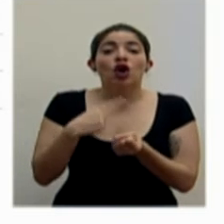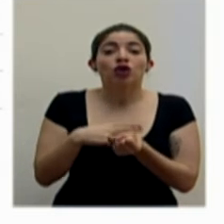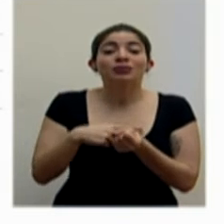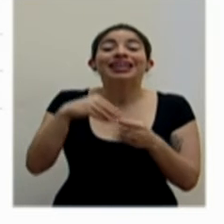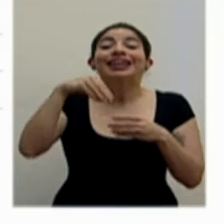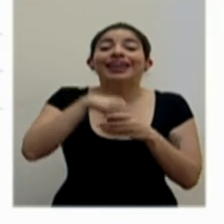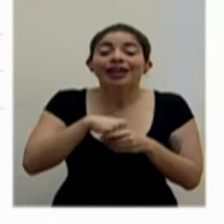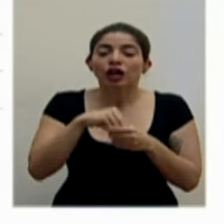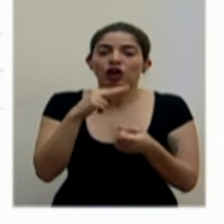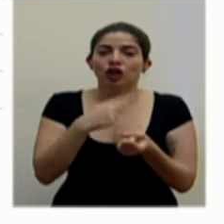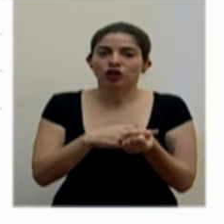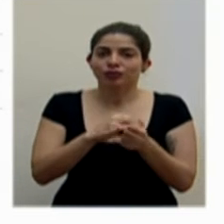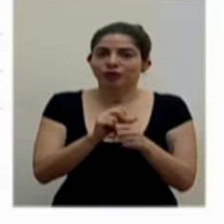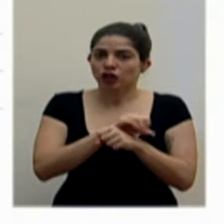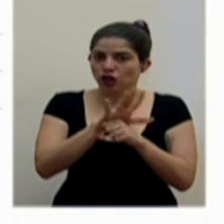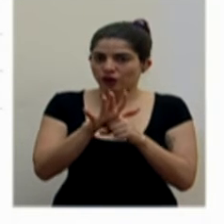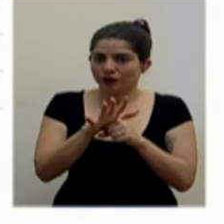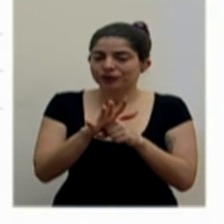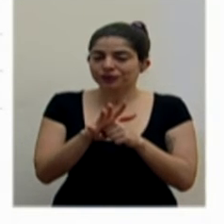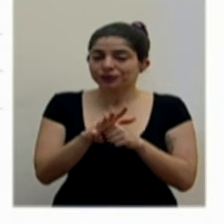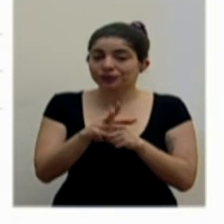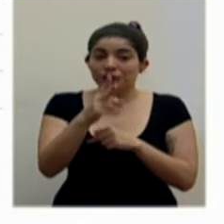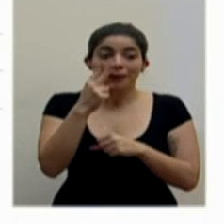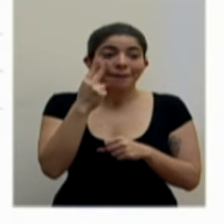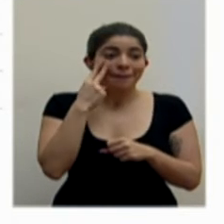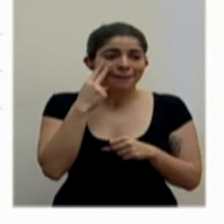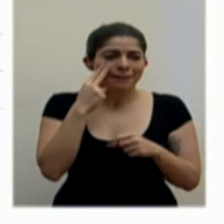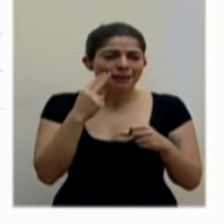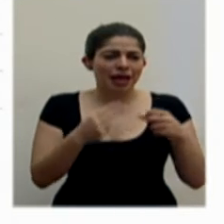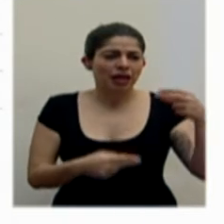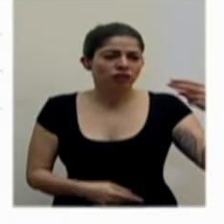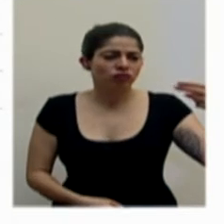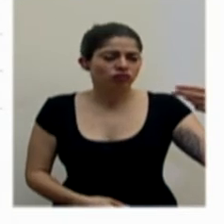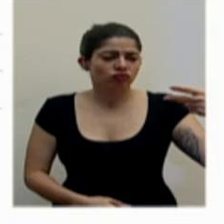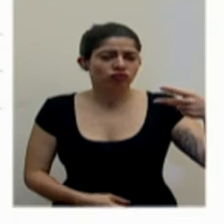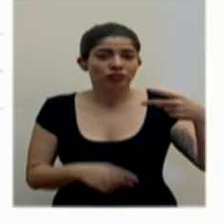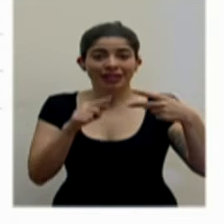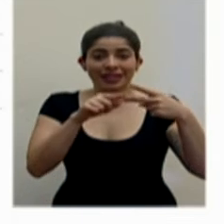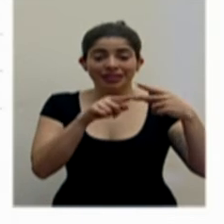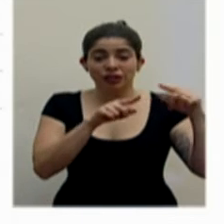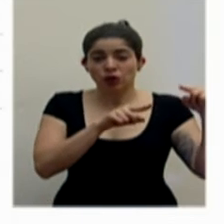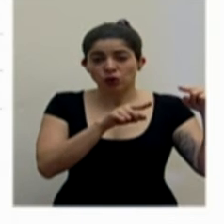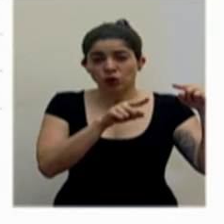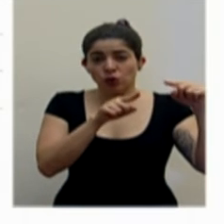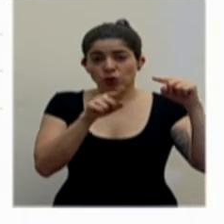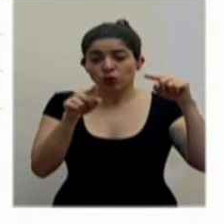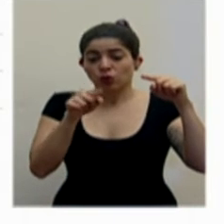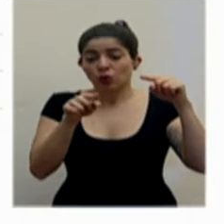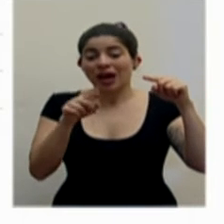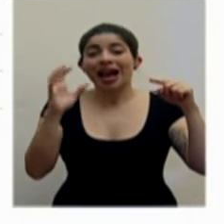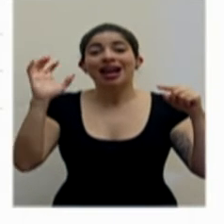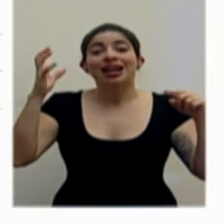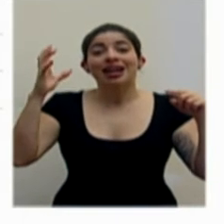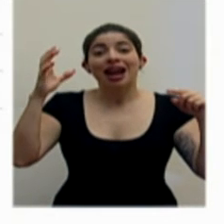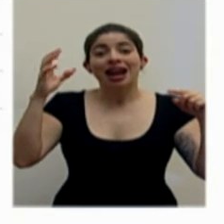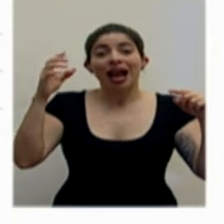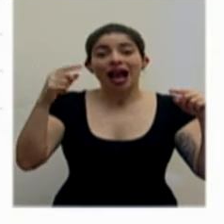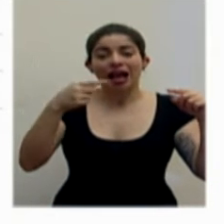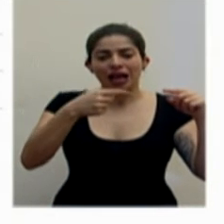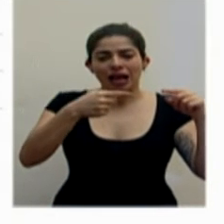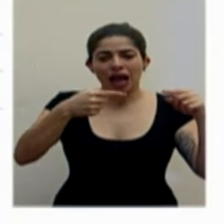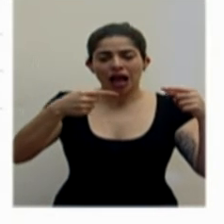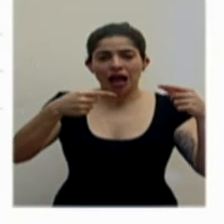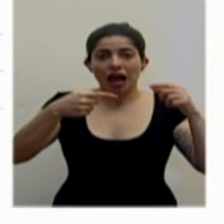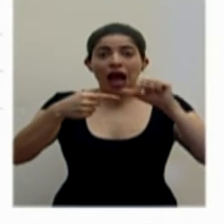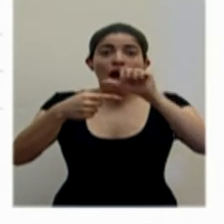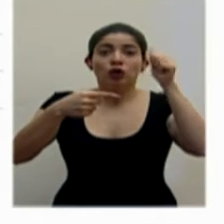en SEACO. Como podemos ver, el hecho de que esa curva anaranjada esté cerca